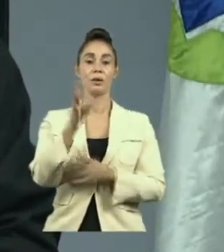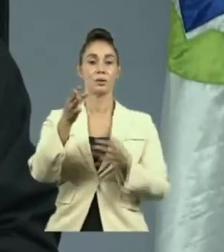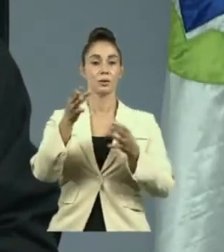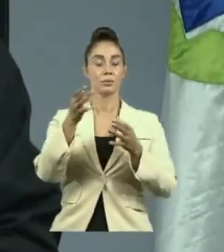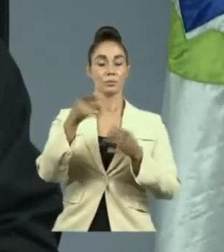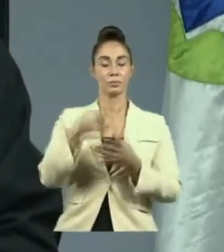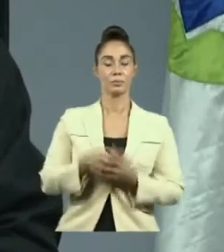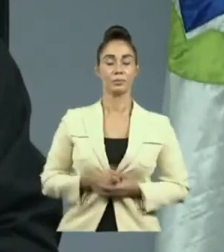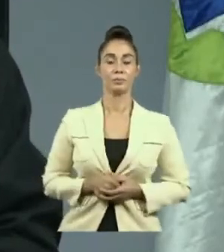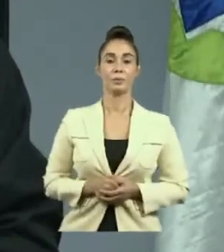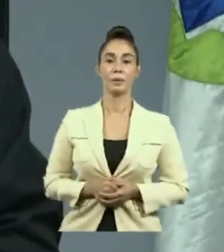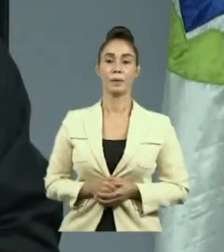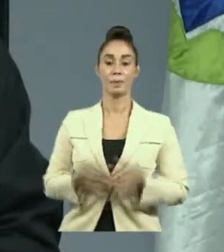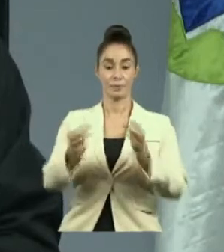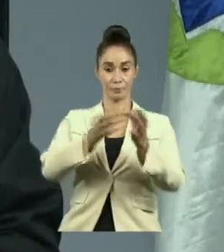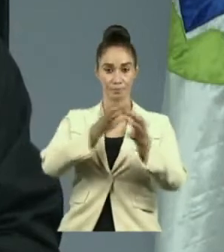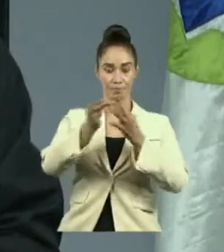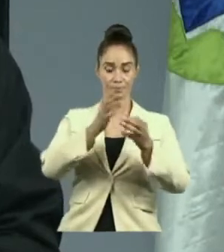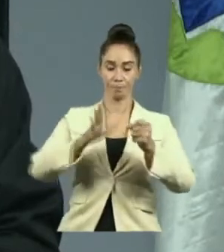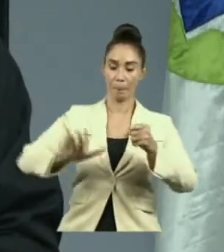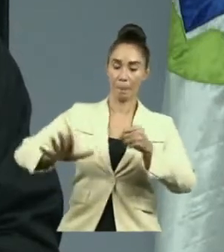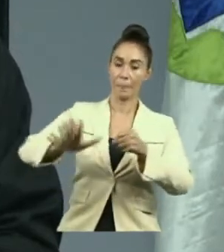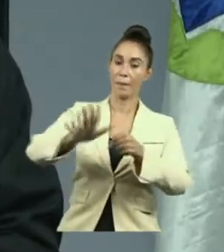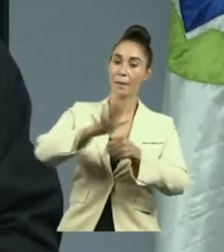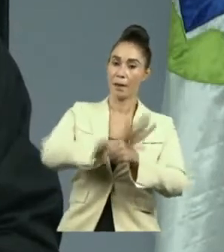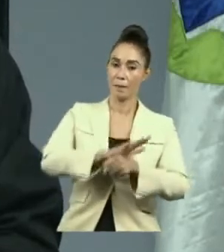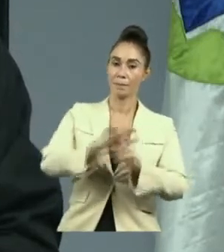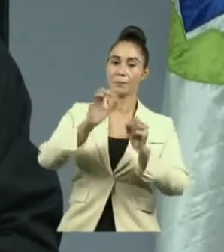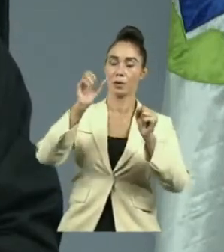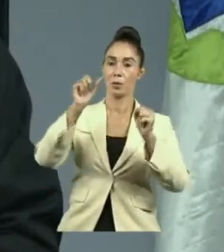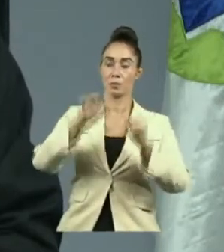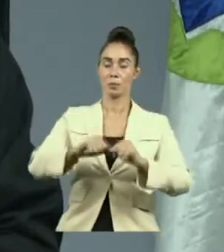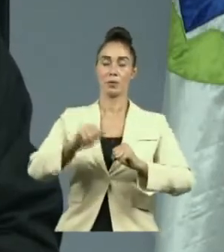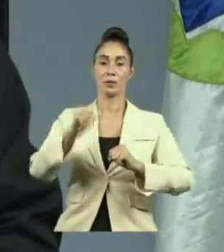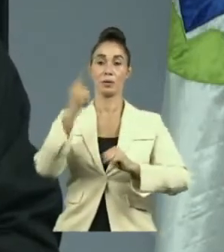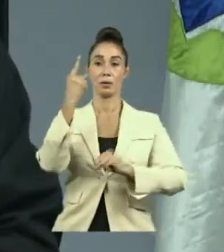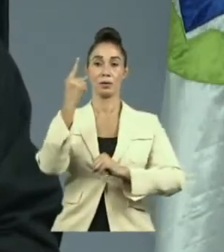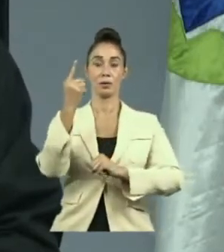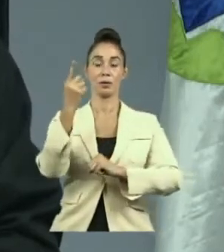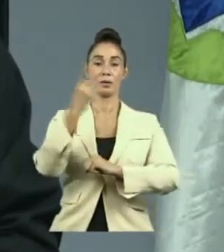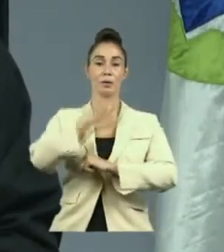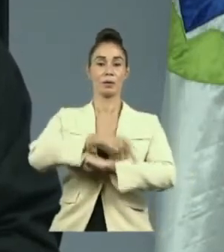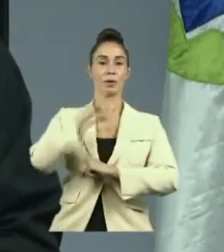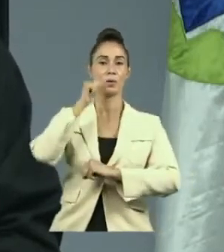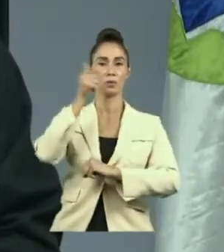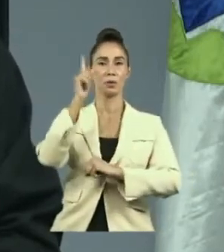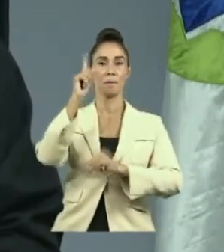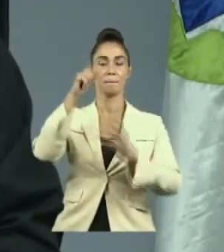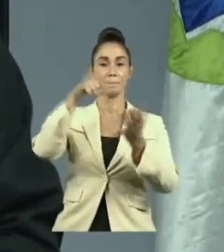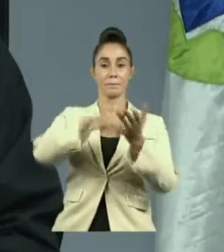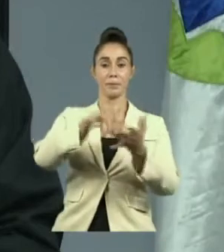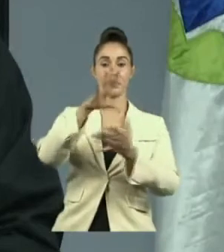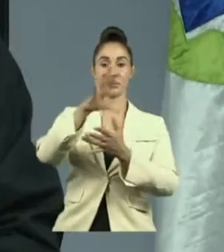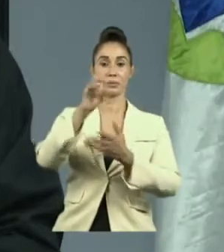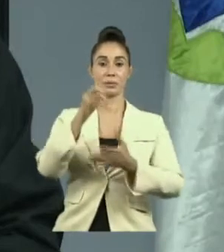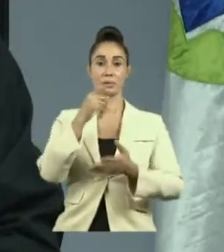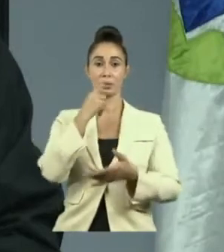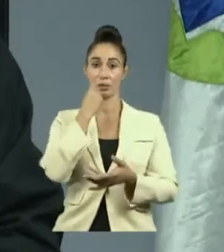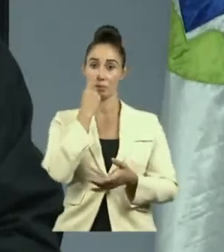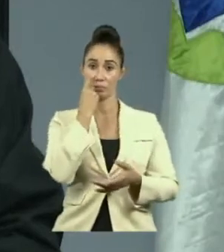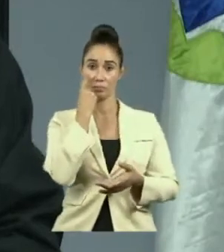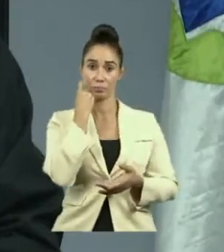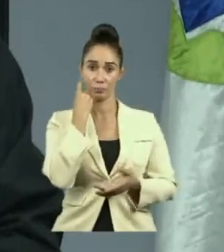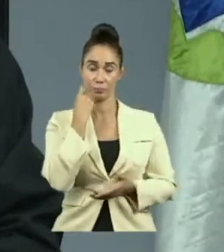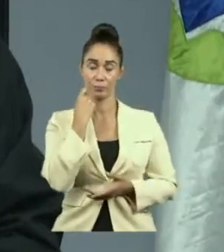diciendo en total pudieran pueden producir a plena capacidad unas 1500 pruebas